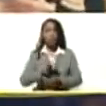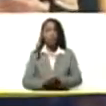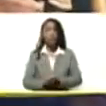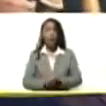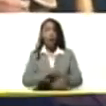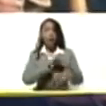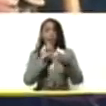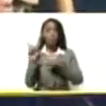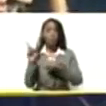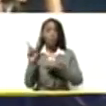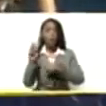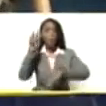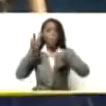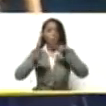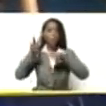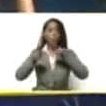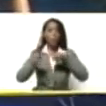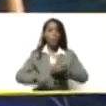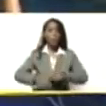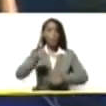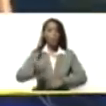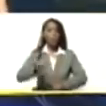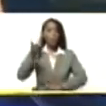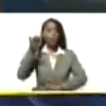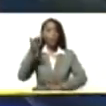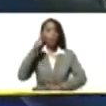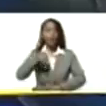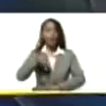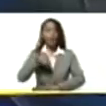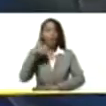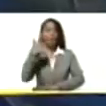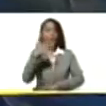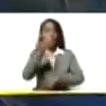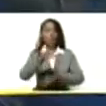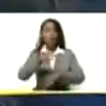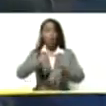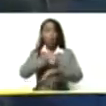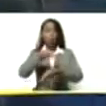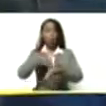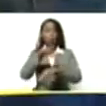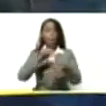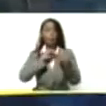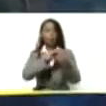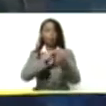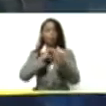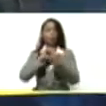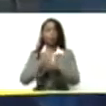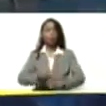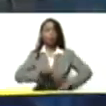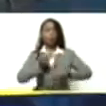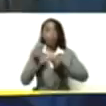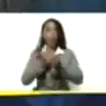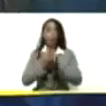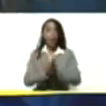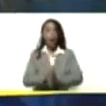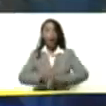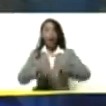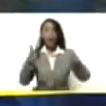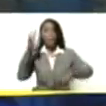su exposición magistral de tres horas de discurso donde ha dado una amplia